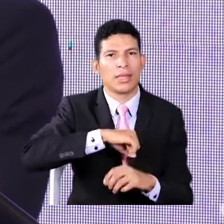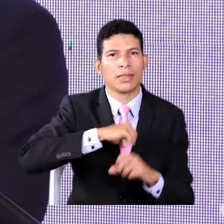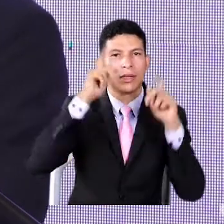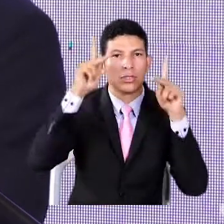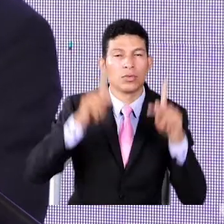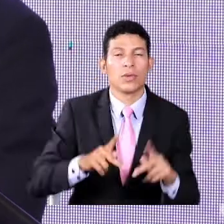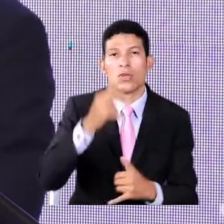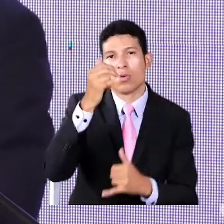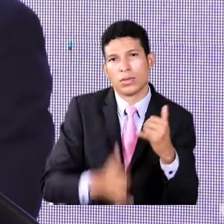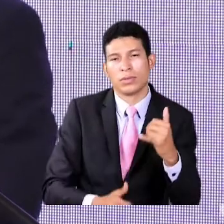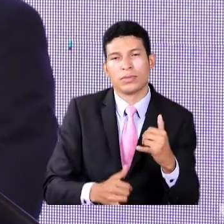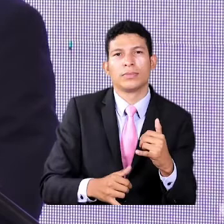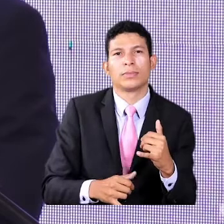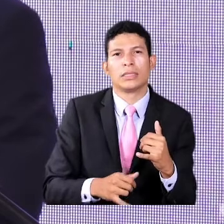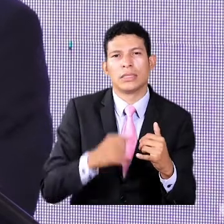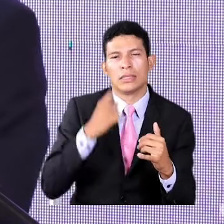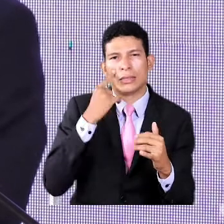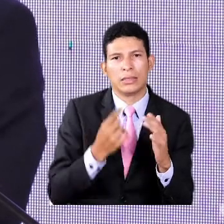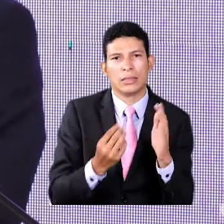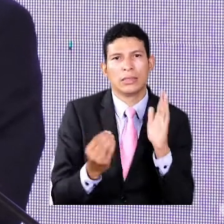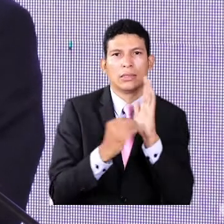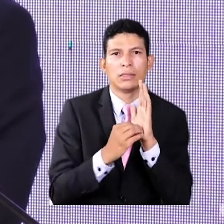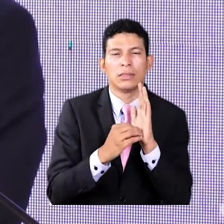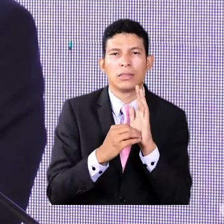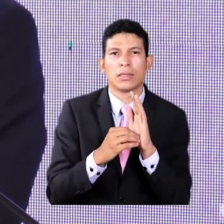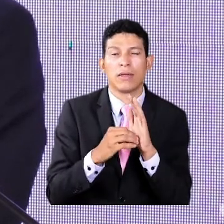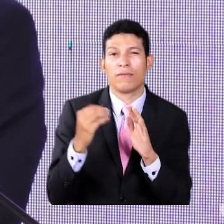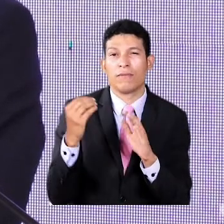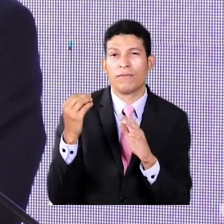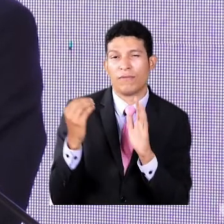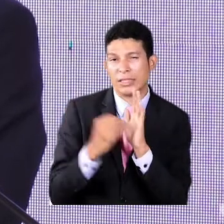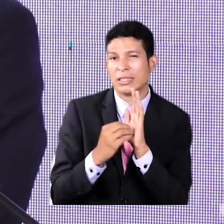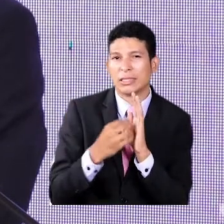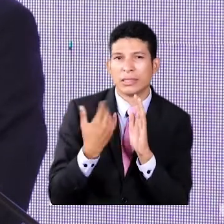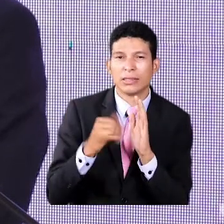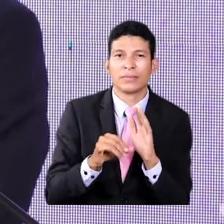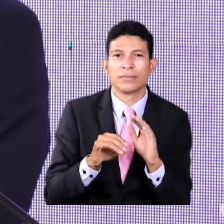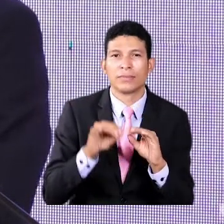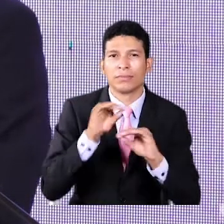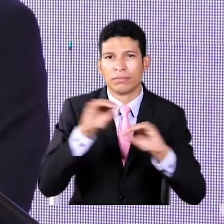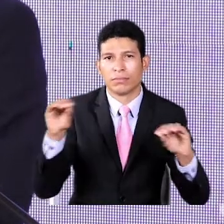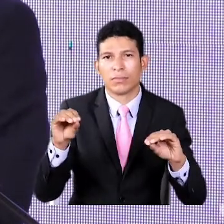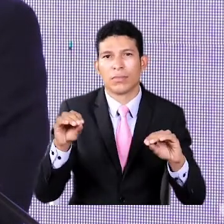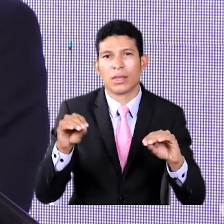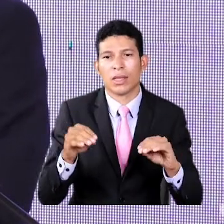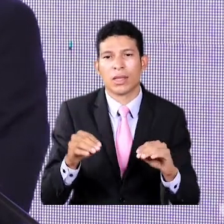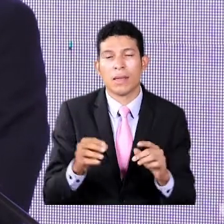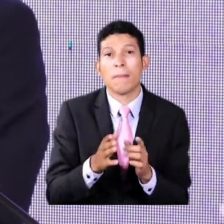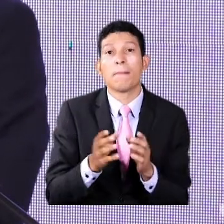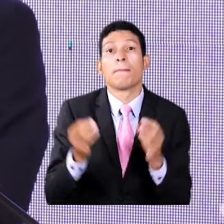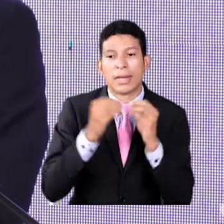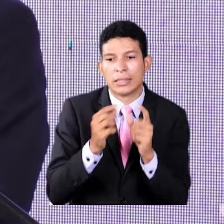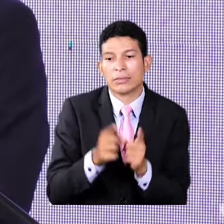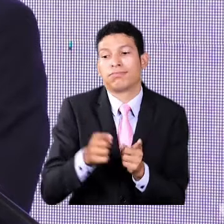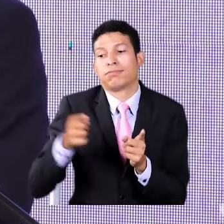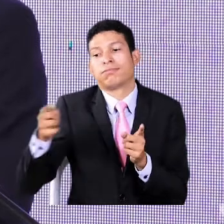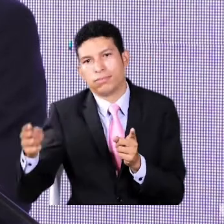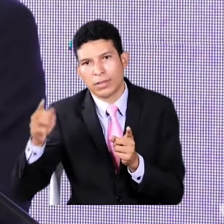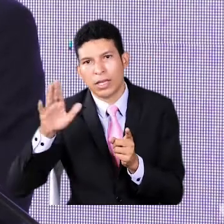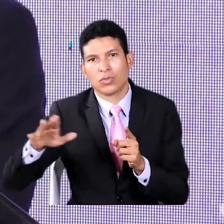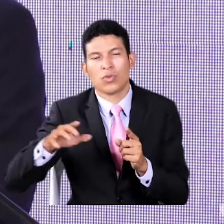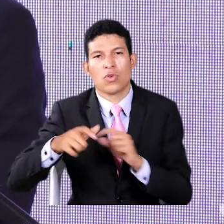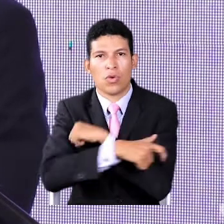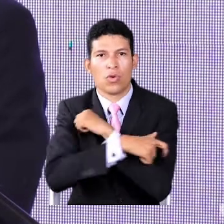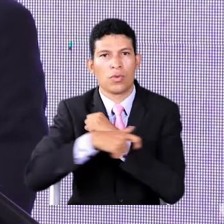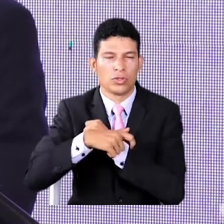una nota que ha salido aquí varias veces y es la buena noticia de la prórroga del mandato de la comisión esa es una